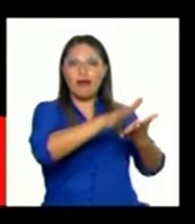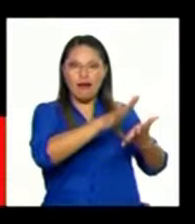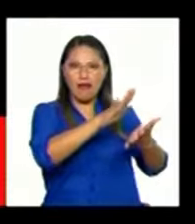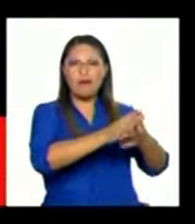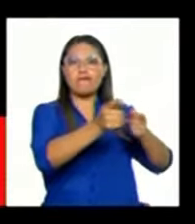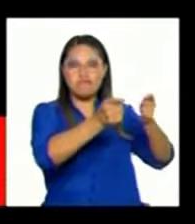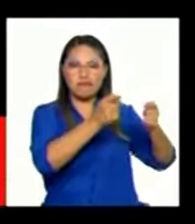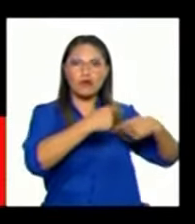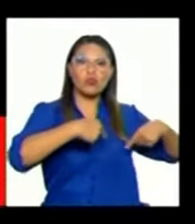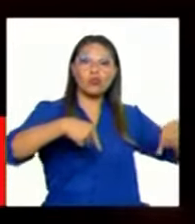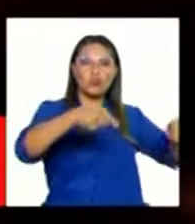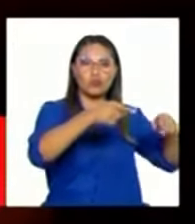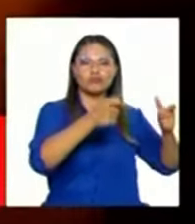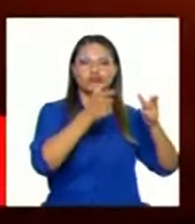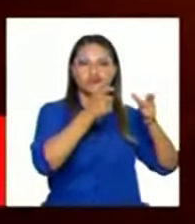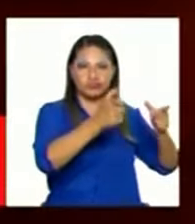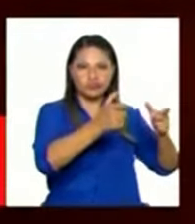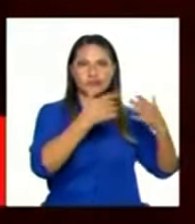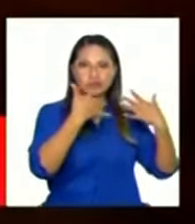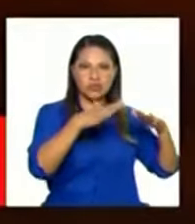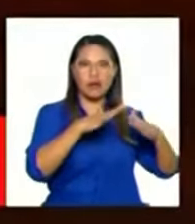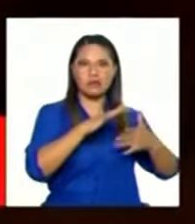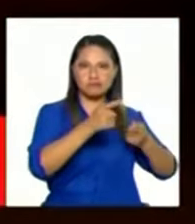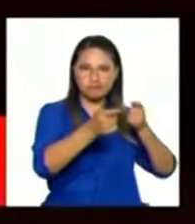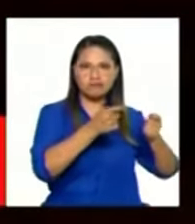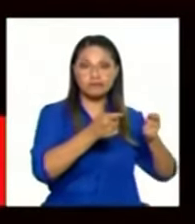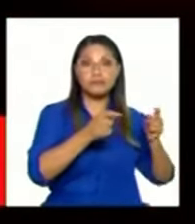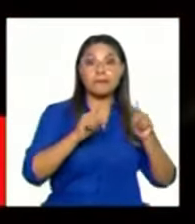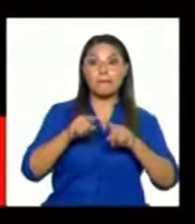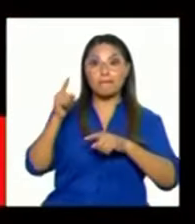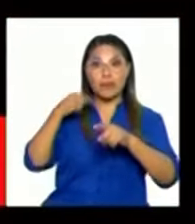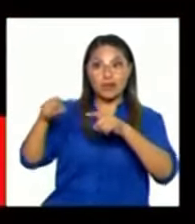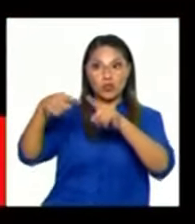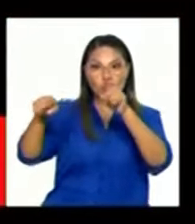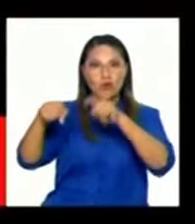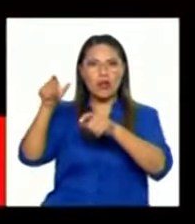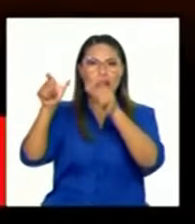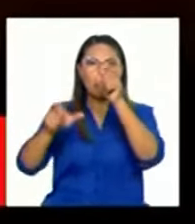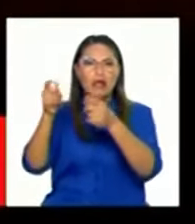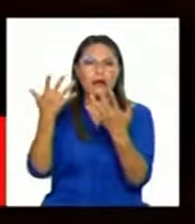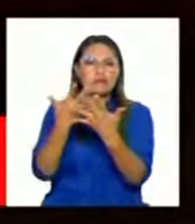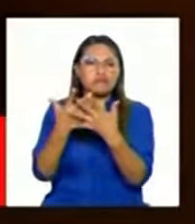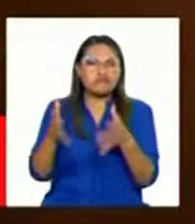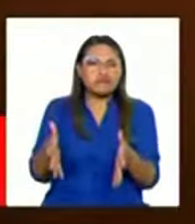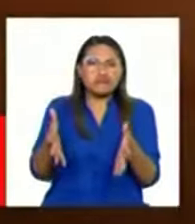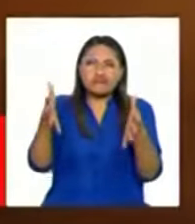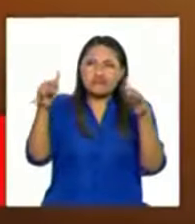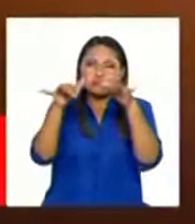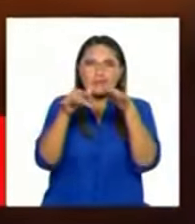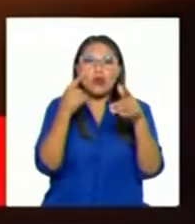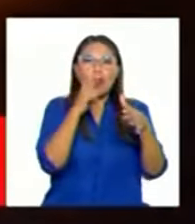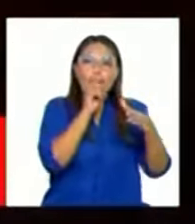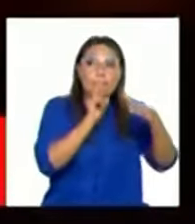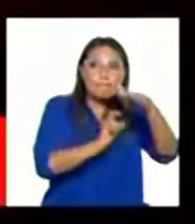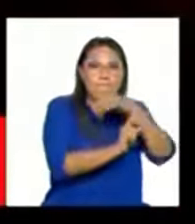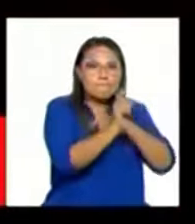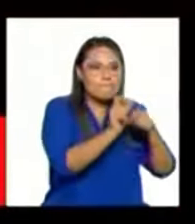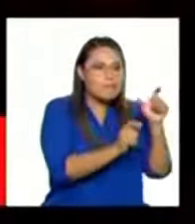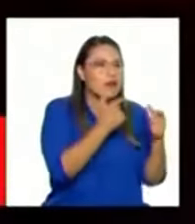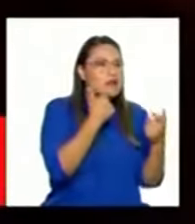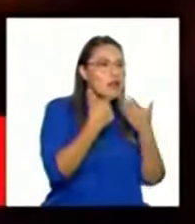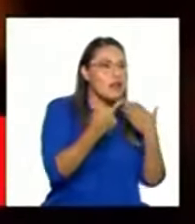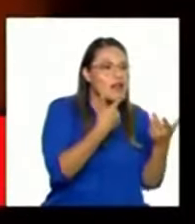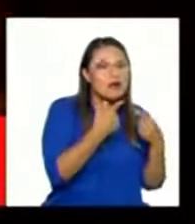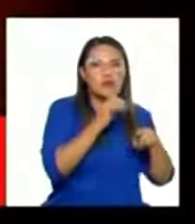los alrededores. Según medios locales, las cárceles ecuatorianas son centro de operaciones y campos